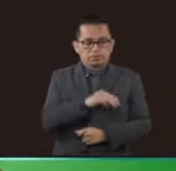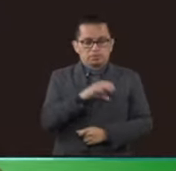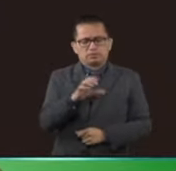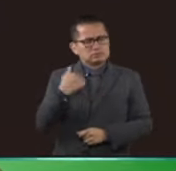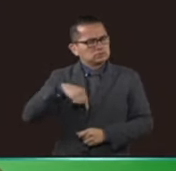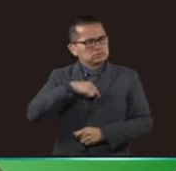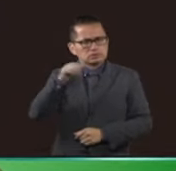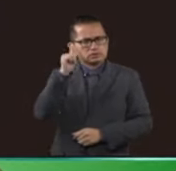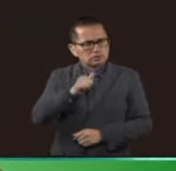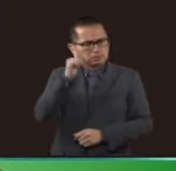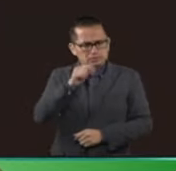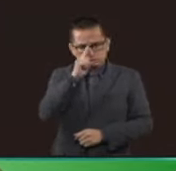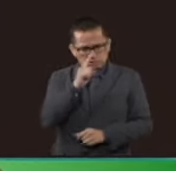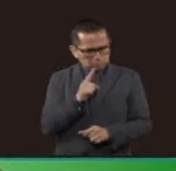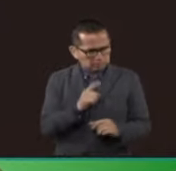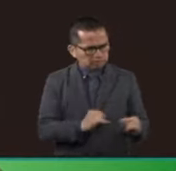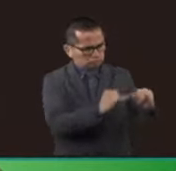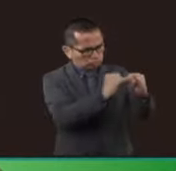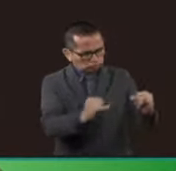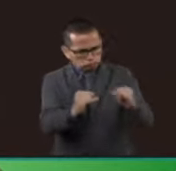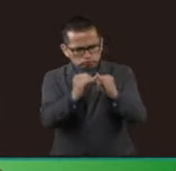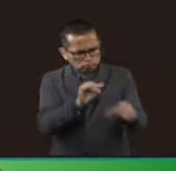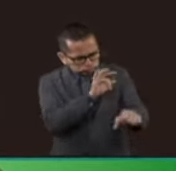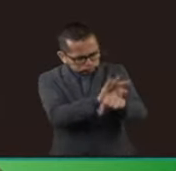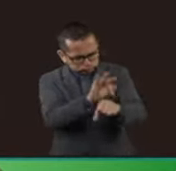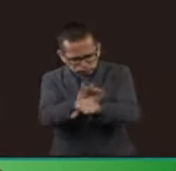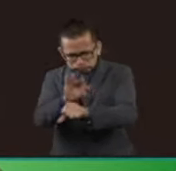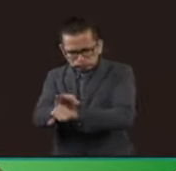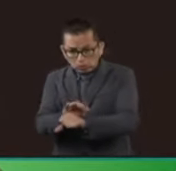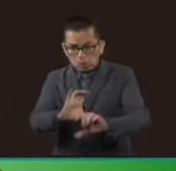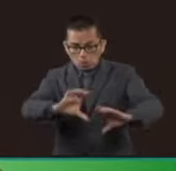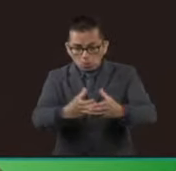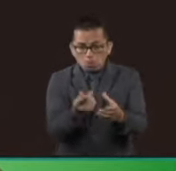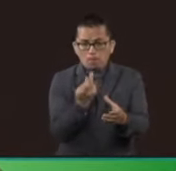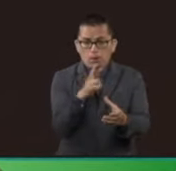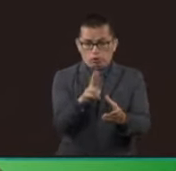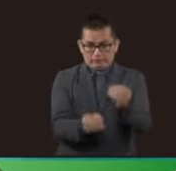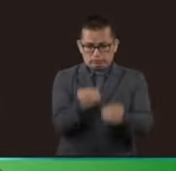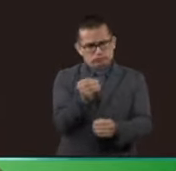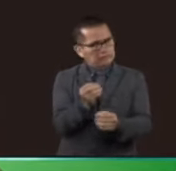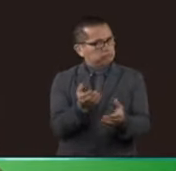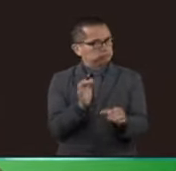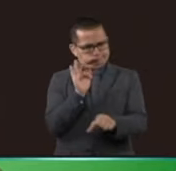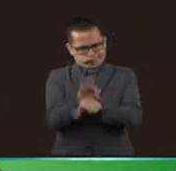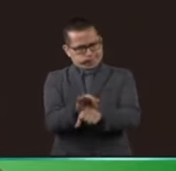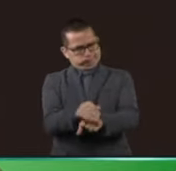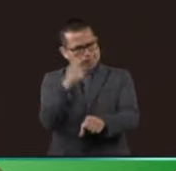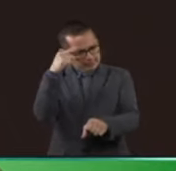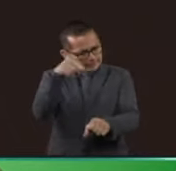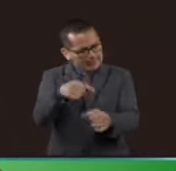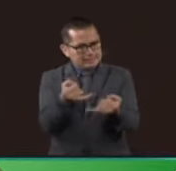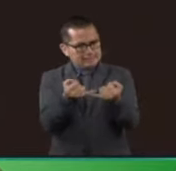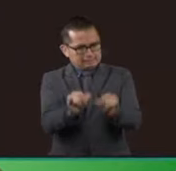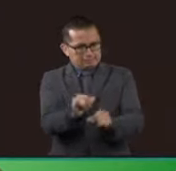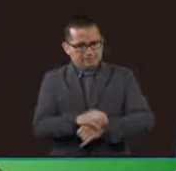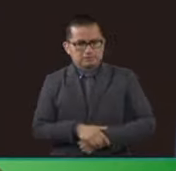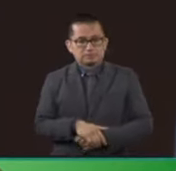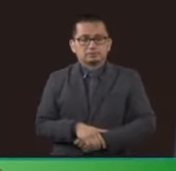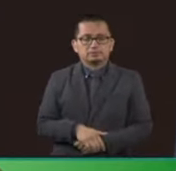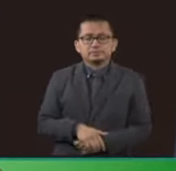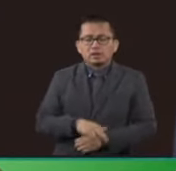instituciones y de la independencia del poder judicial no olvidemos que estas